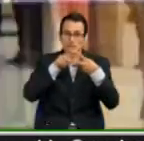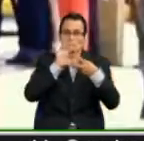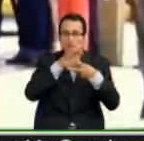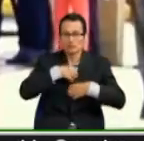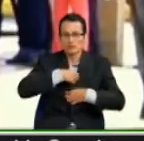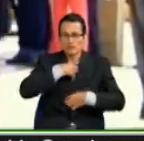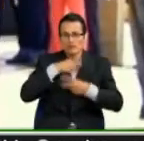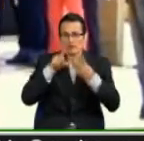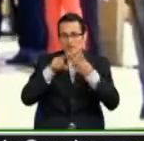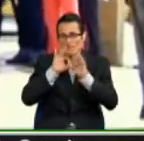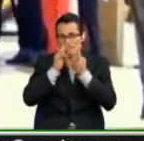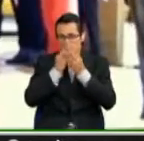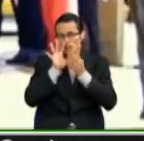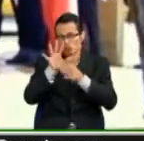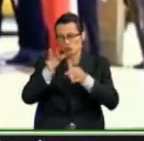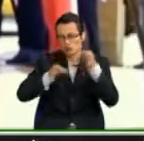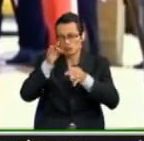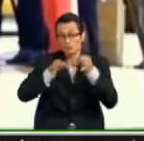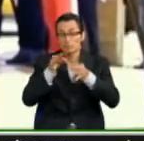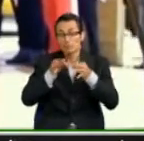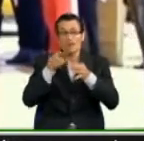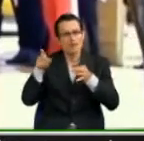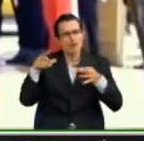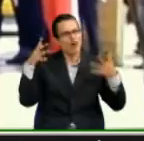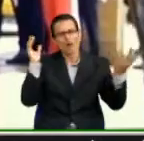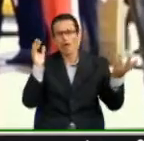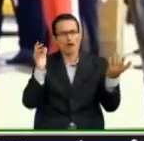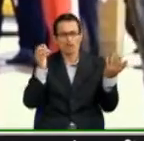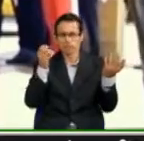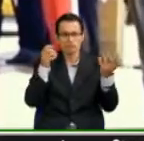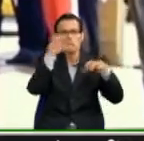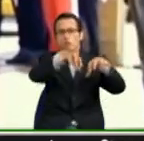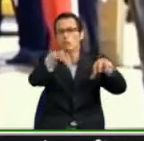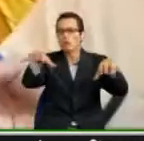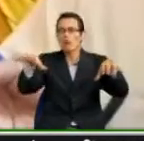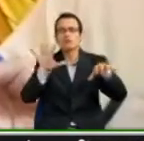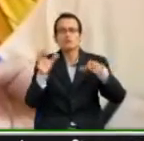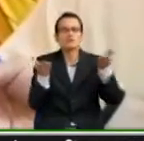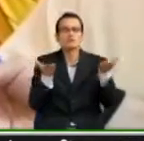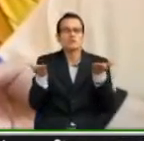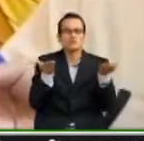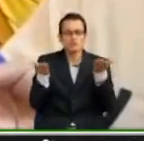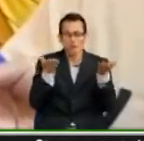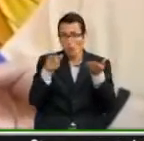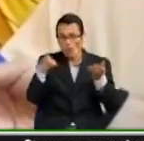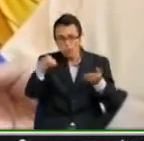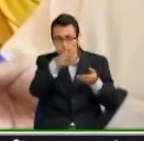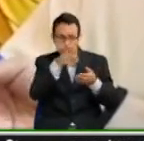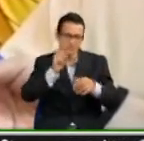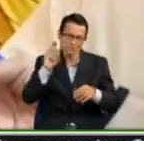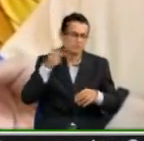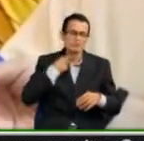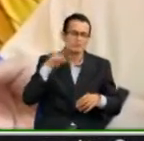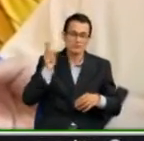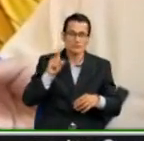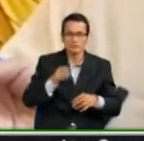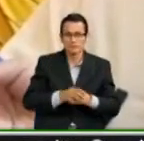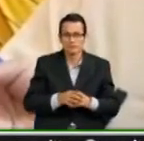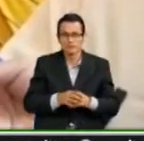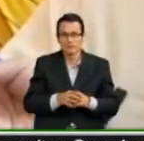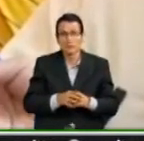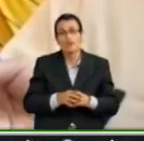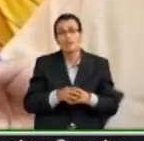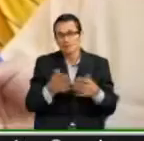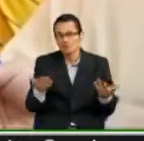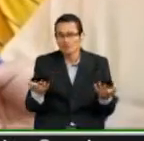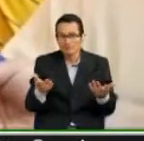nueva reforma que pretende se den los centros de servicio. Eso afecta la marcha de los